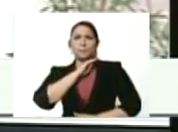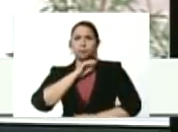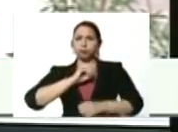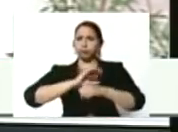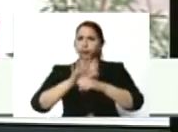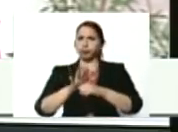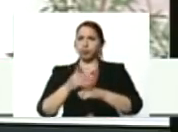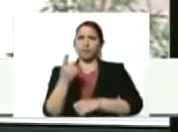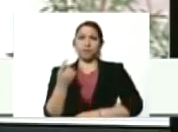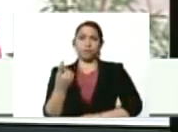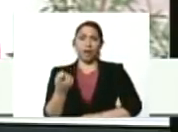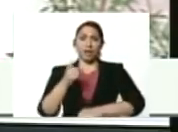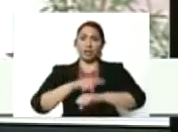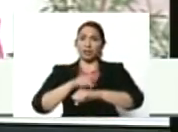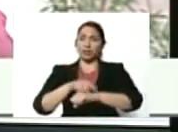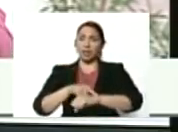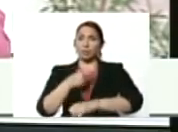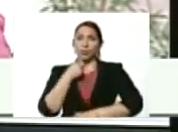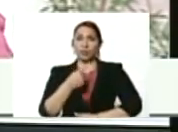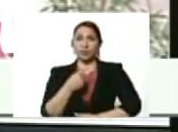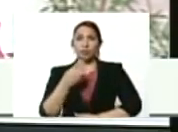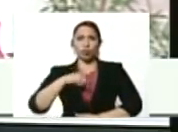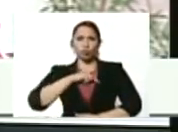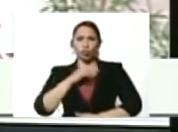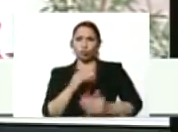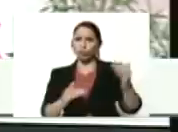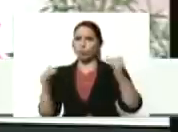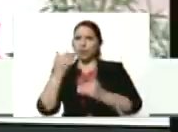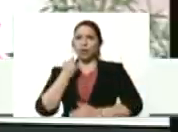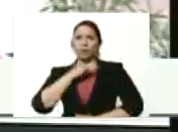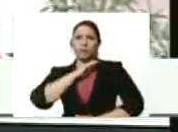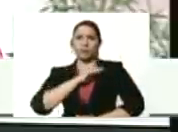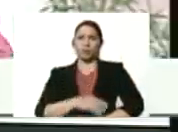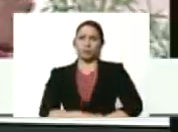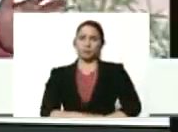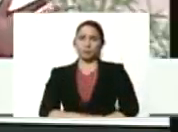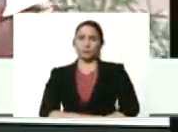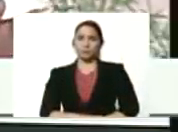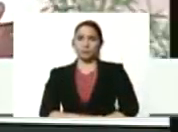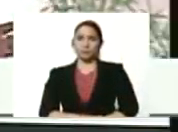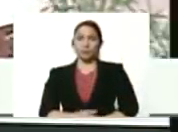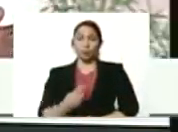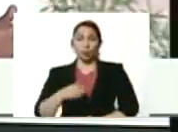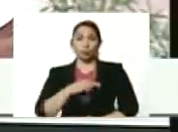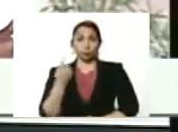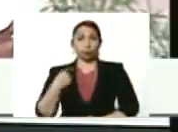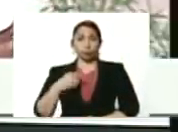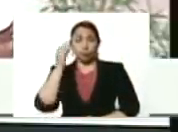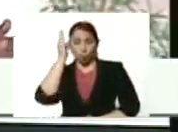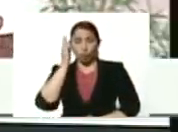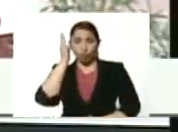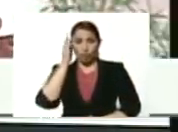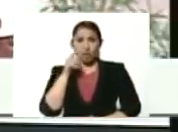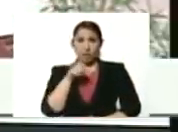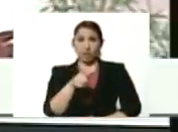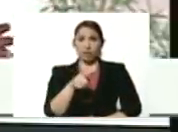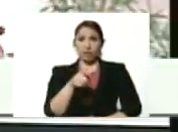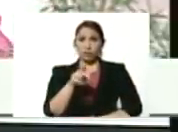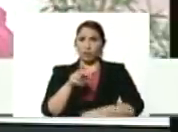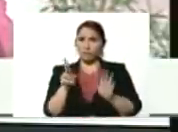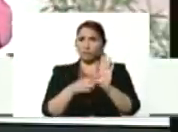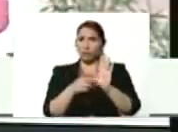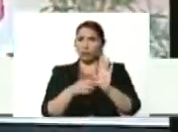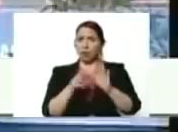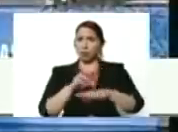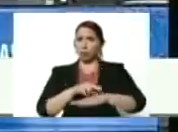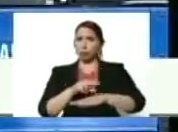mucho tiempo para decir, hemos superado la pandemia. Tenemos conciencia de eso, ¿verdad, doctor Alvarado?